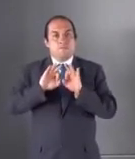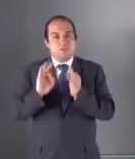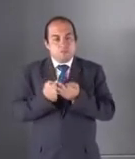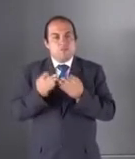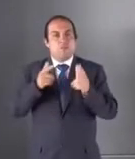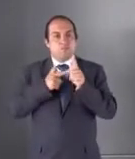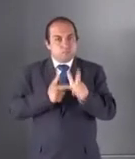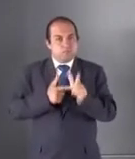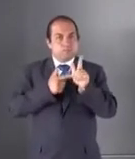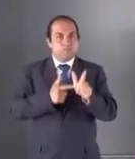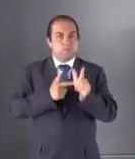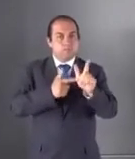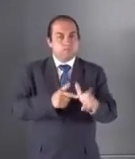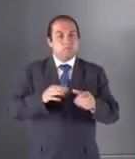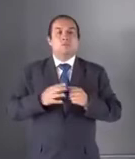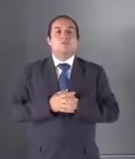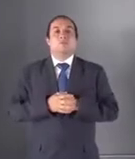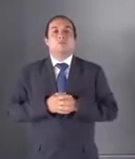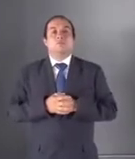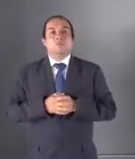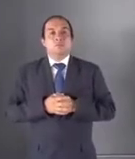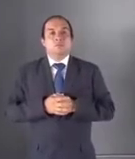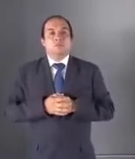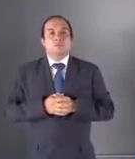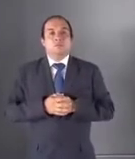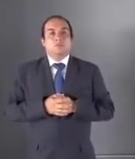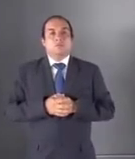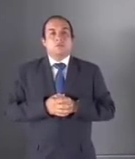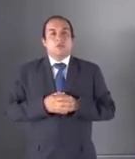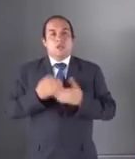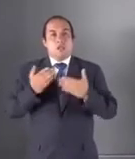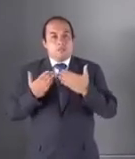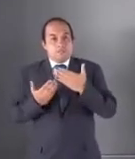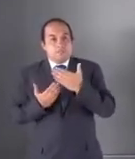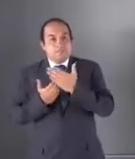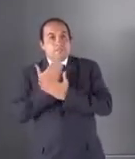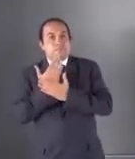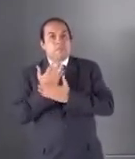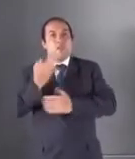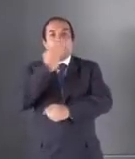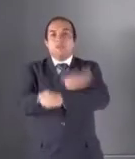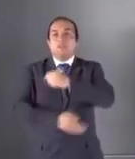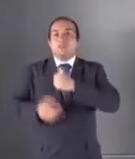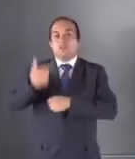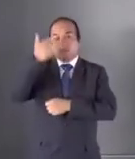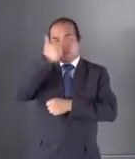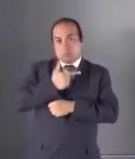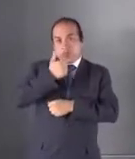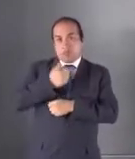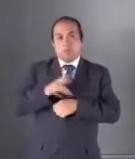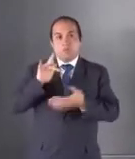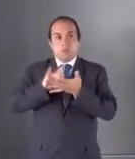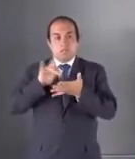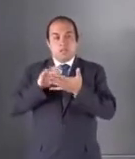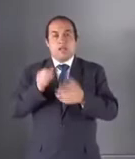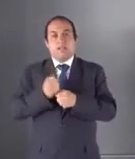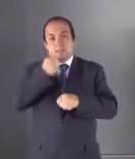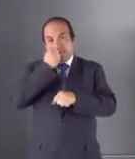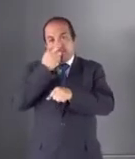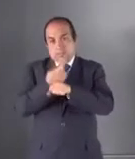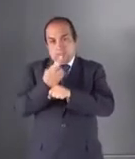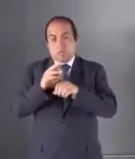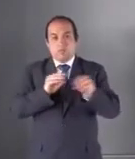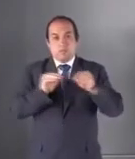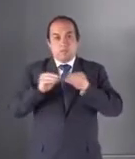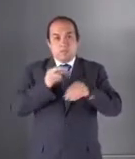continua, tarde, mañana, tarde y noche. Muchas gracias a la Secretaría de Movilidad y a la Secretaría de Obras,